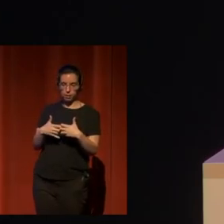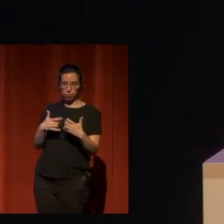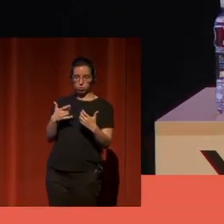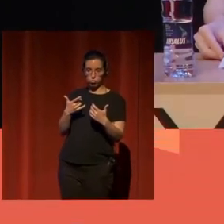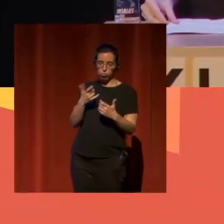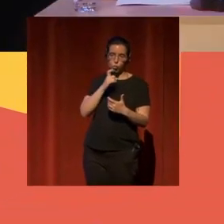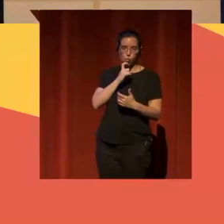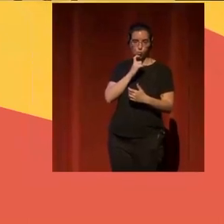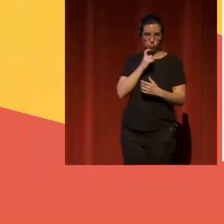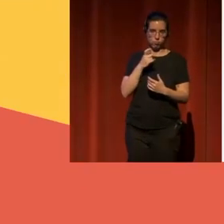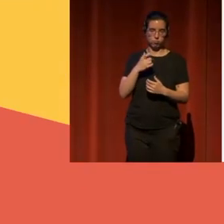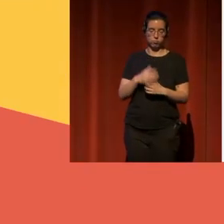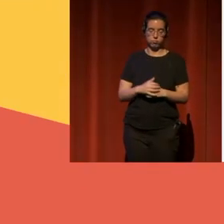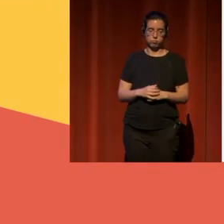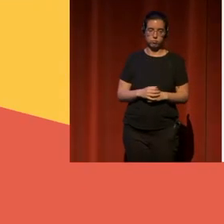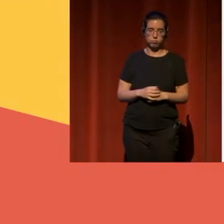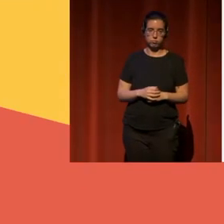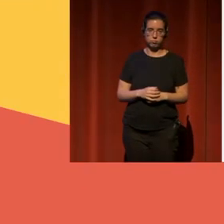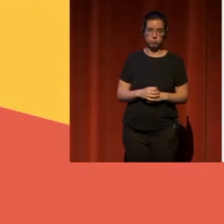iniciativas.